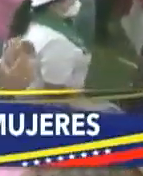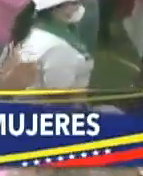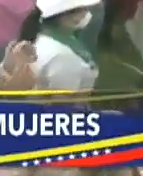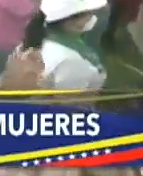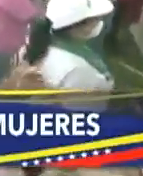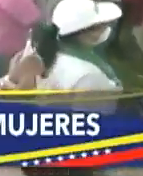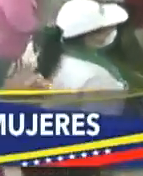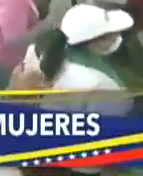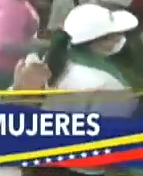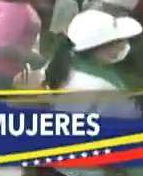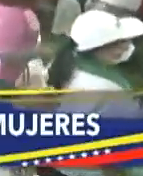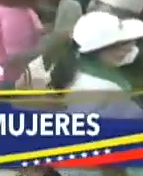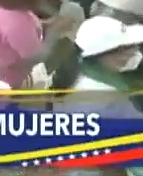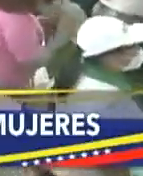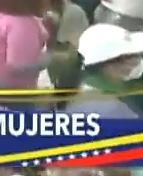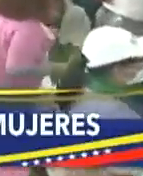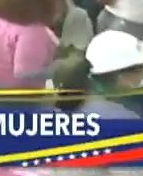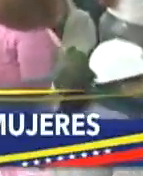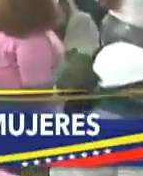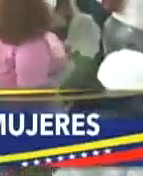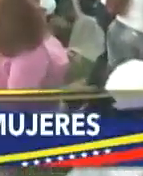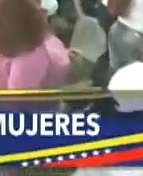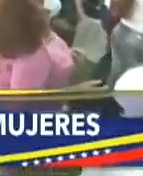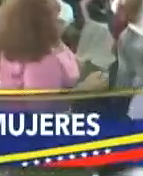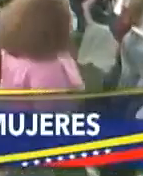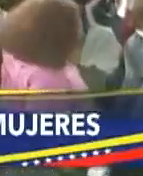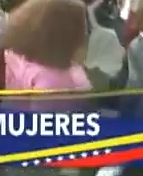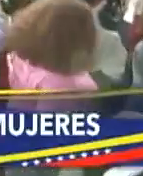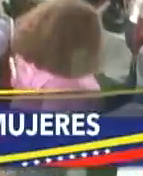van acompañando toda esta gran lucha que